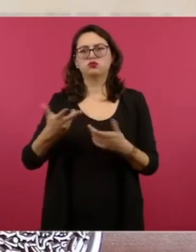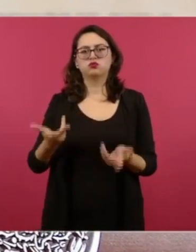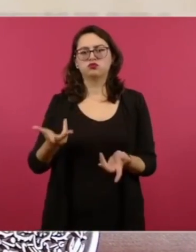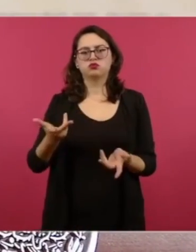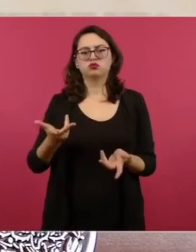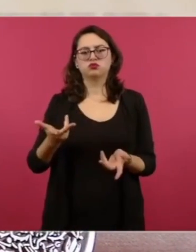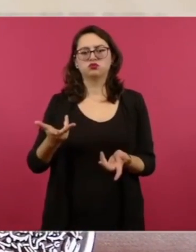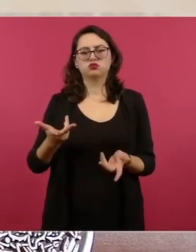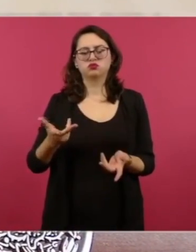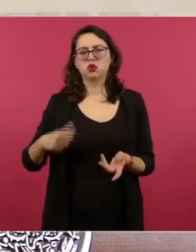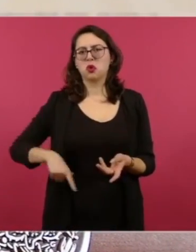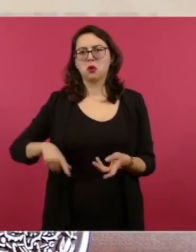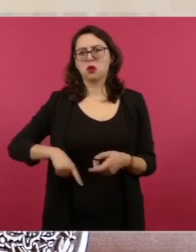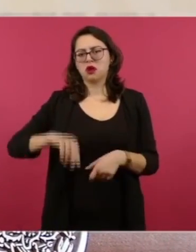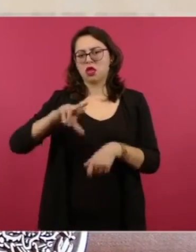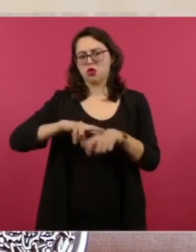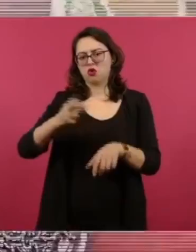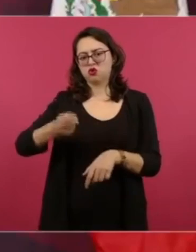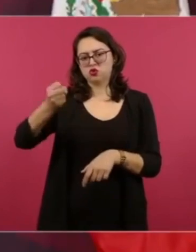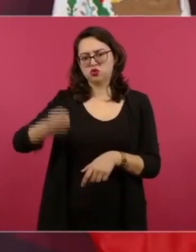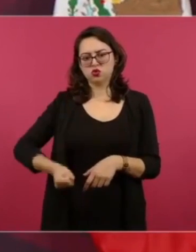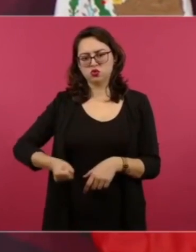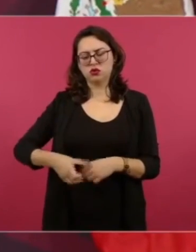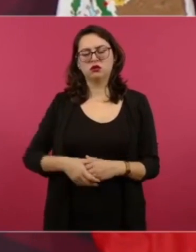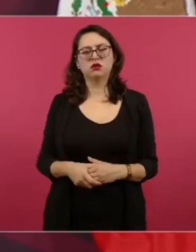del sureste, sobre todo,